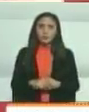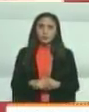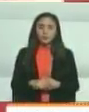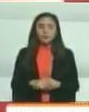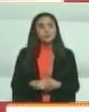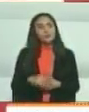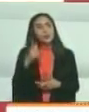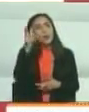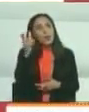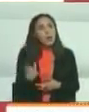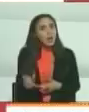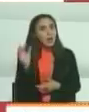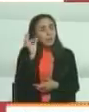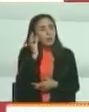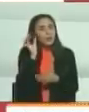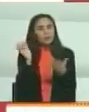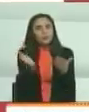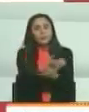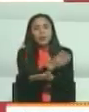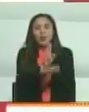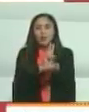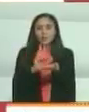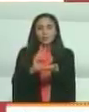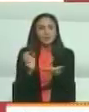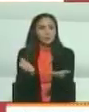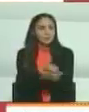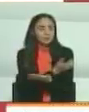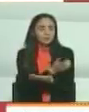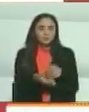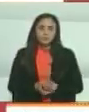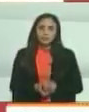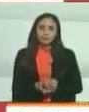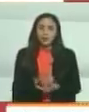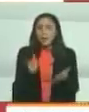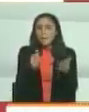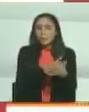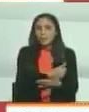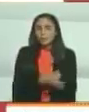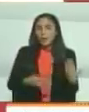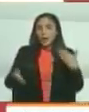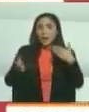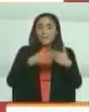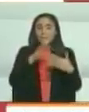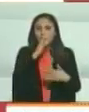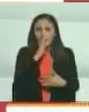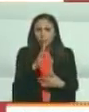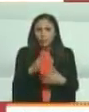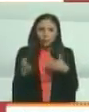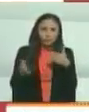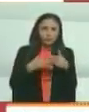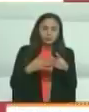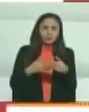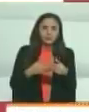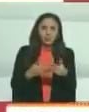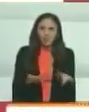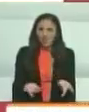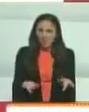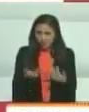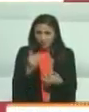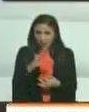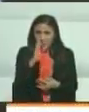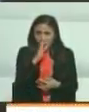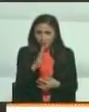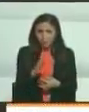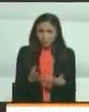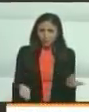visa. ¿Visa? ¿De dónde? Le cerraron las cuentas. ¿Cuentas? ¿De dónde? Le